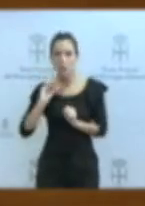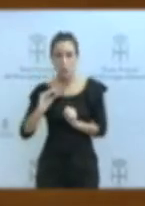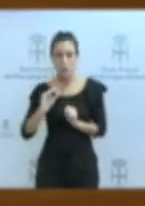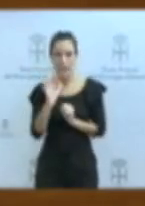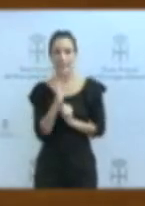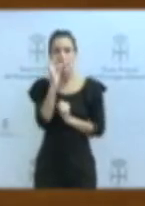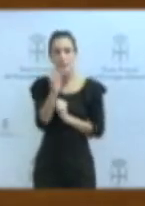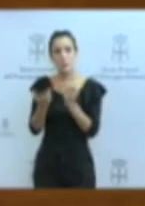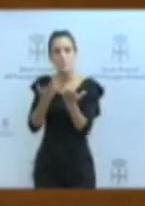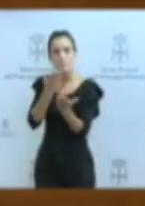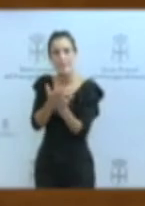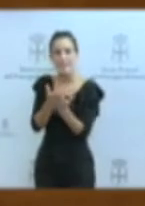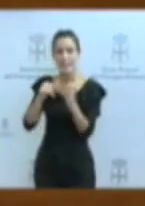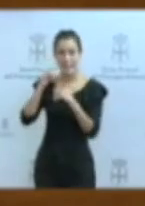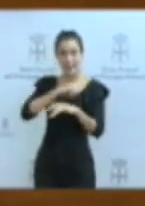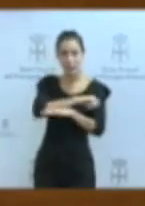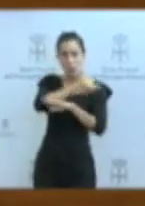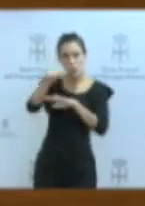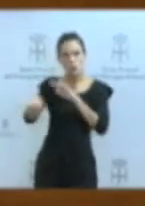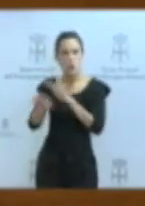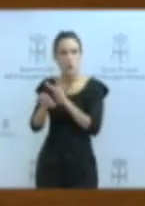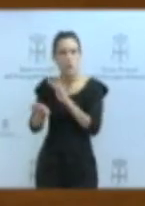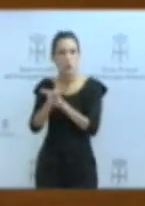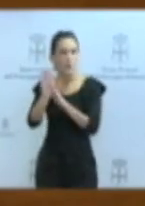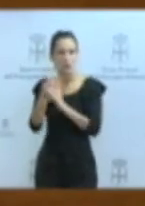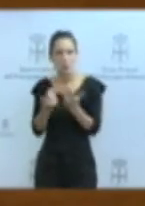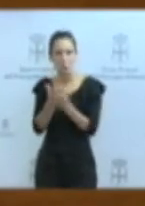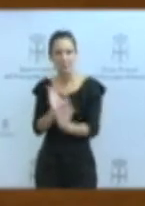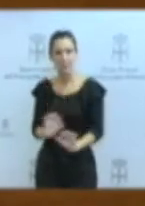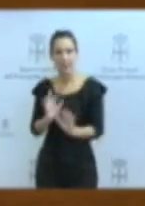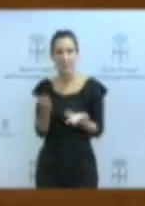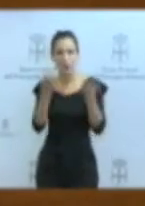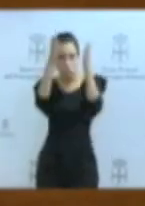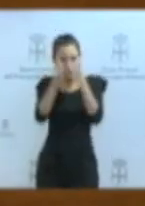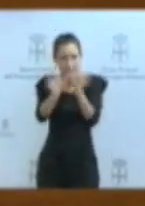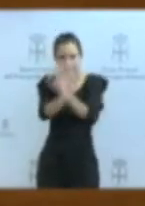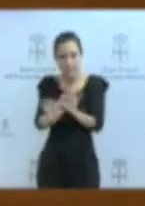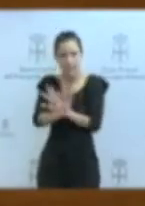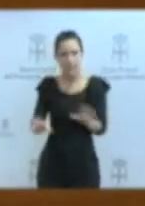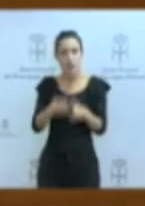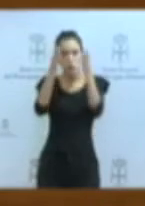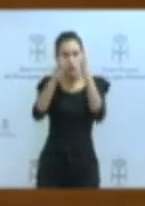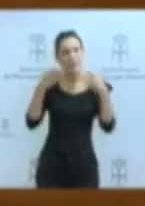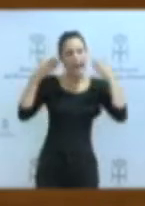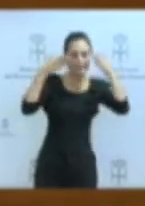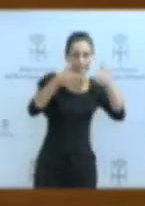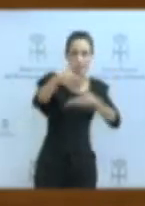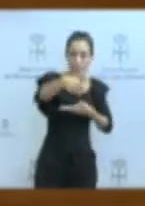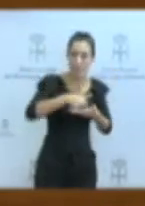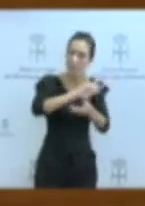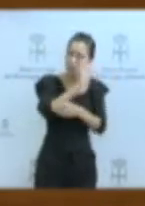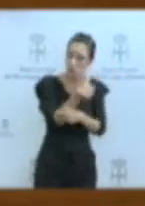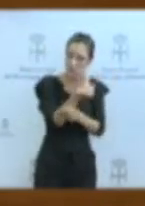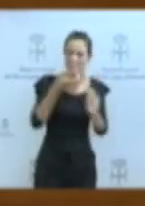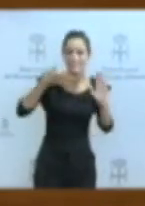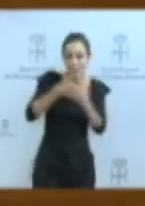están pidiendo. Pero ustedes atienden primero otro tipo de peticiones, e insisto que no son las de todo el tejido económico en Asturias. Yo me